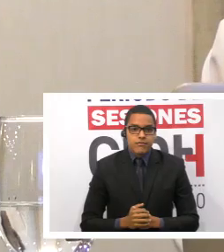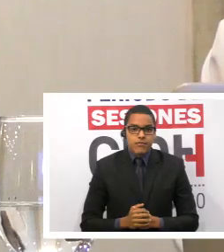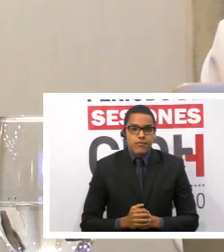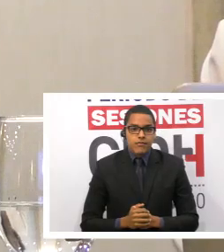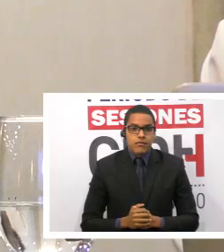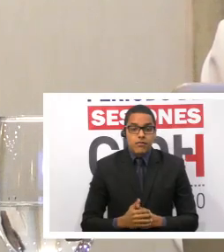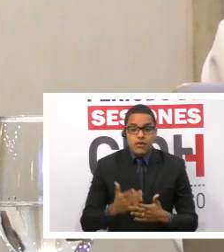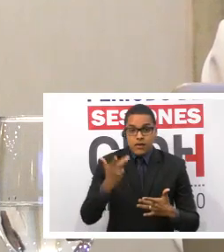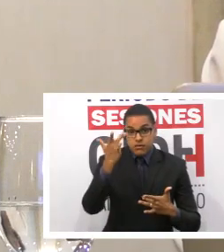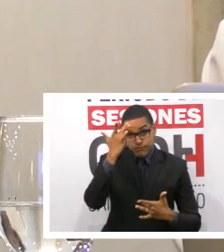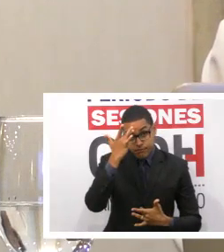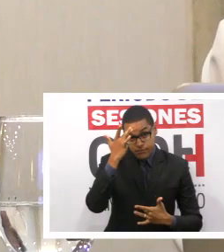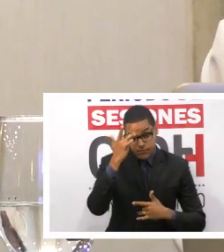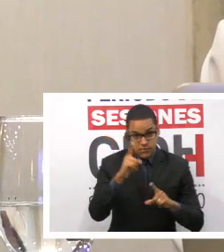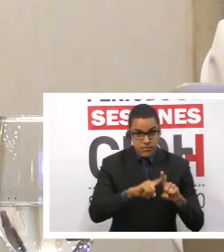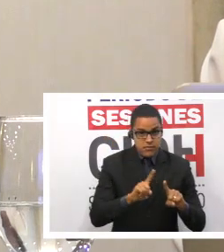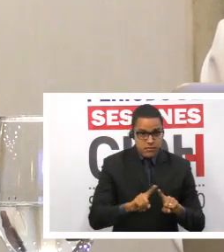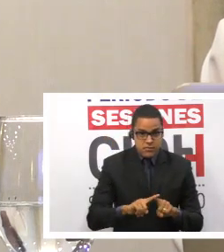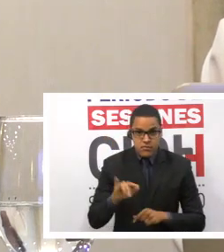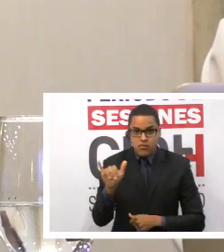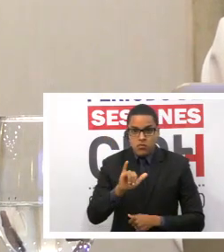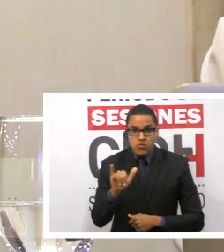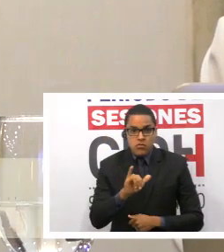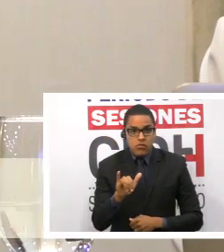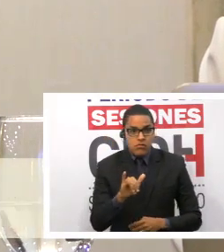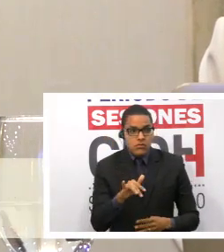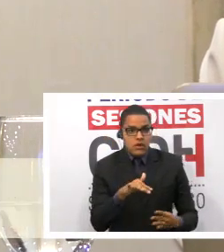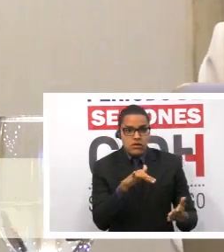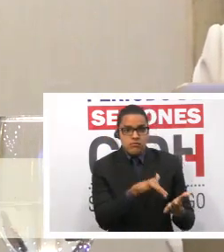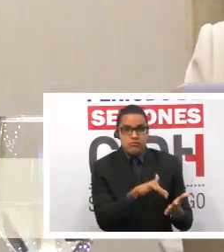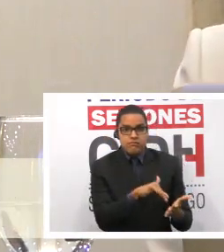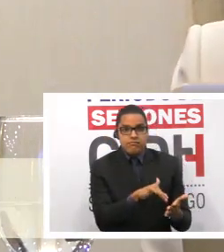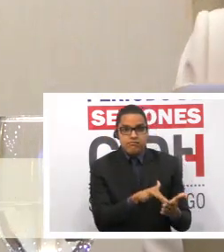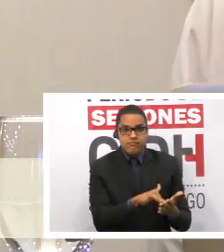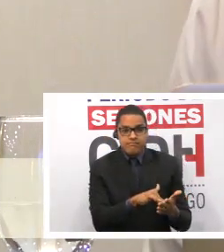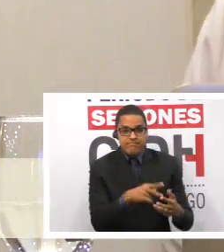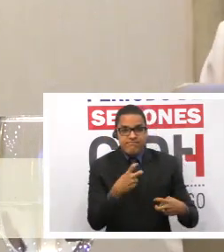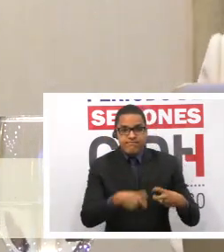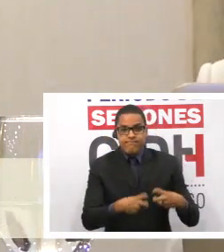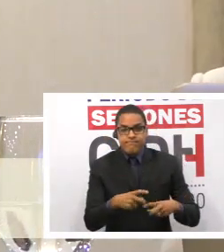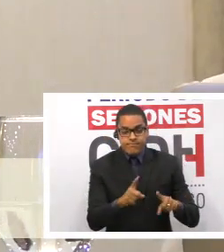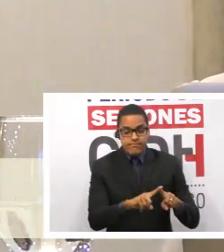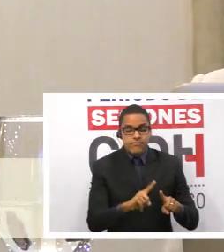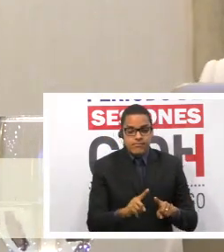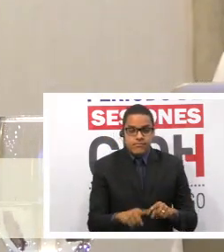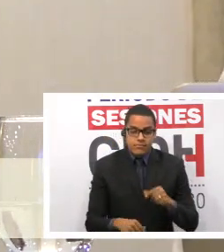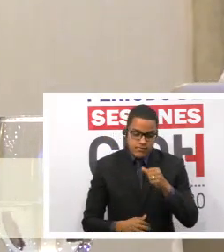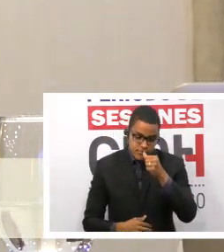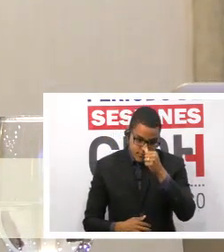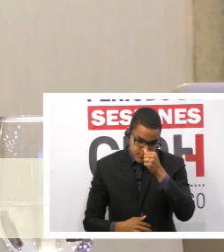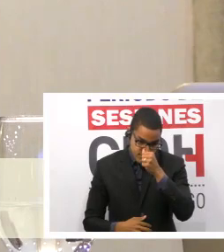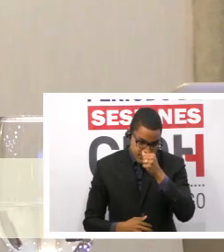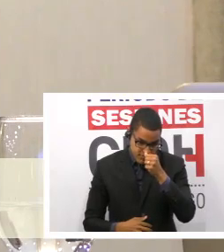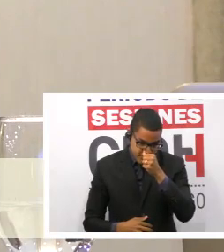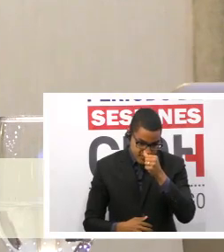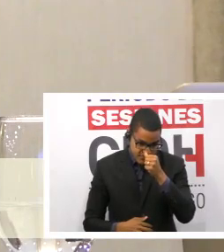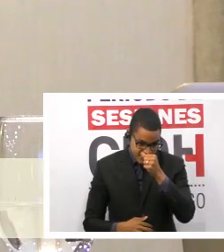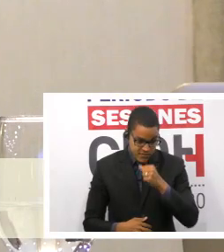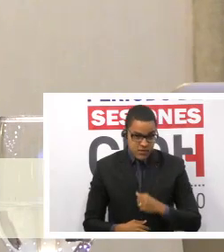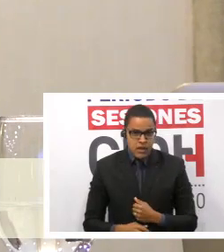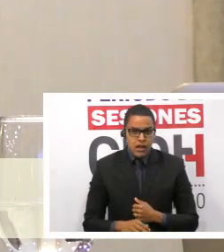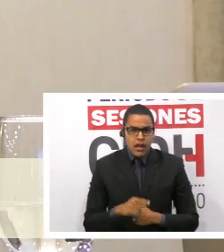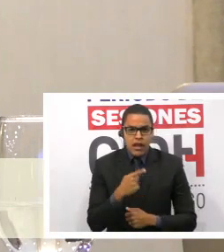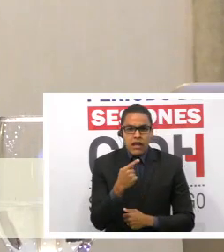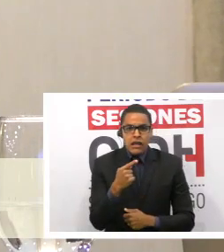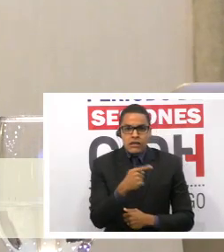calidad de educación indígena en mi país en el perú la política fiscal es un factor clave para explicar tanto el peor desempeño en indicadores